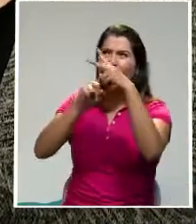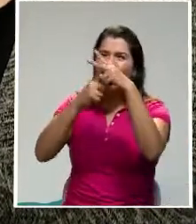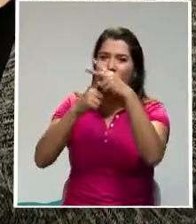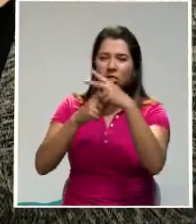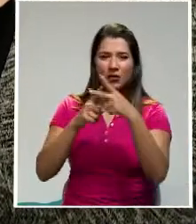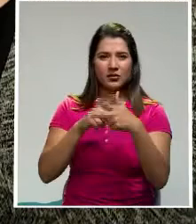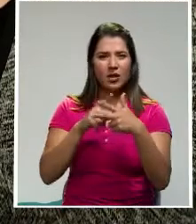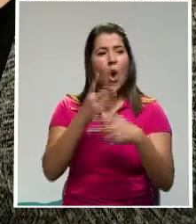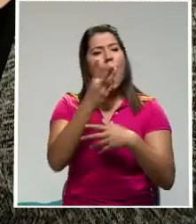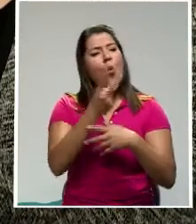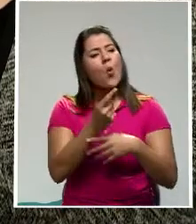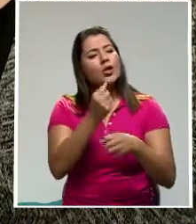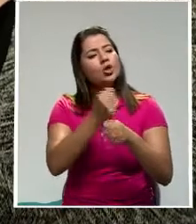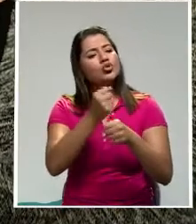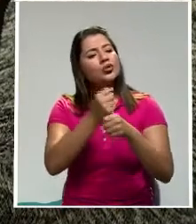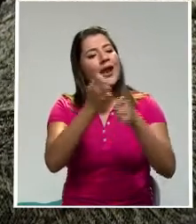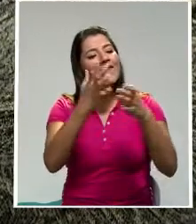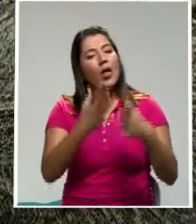es teletrabajable?